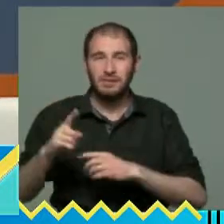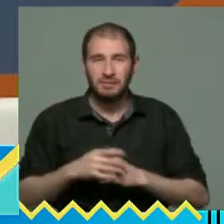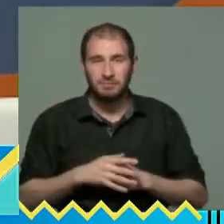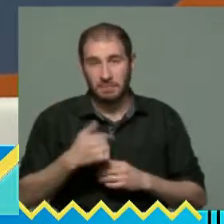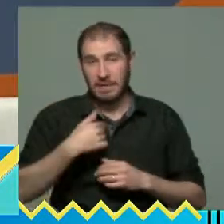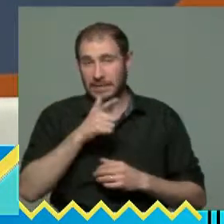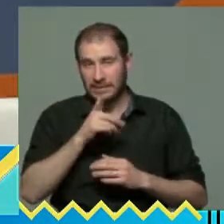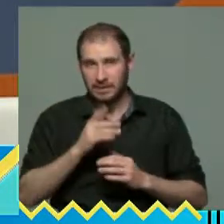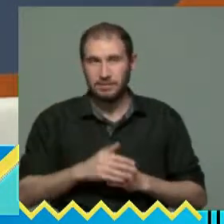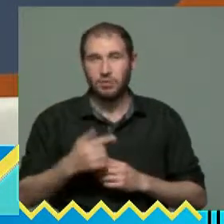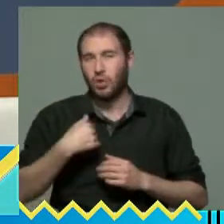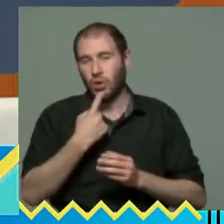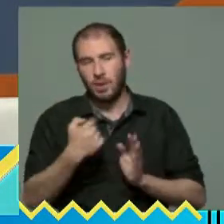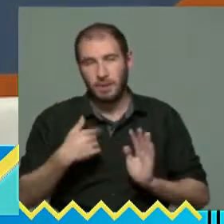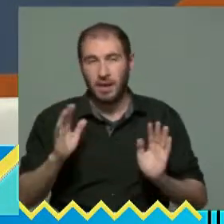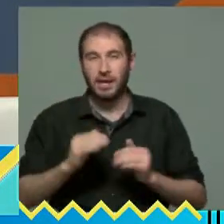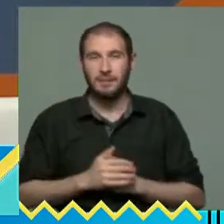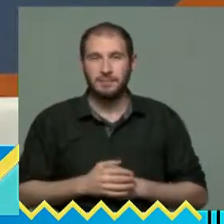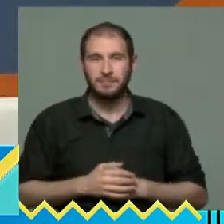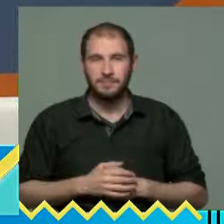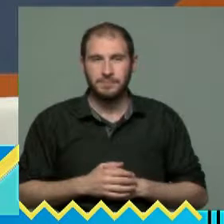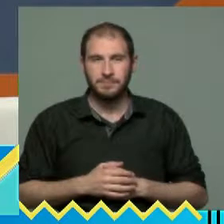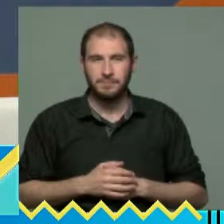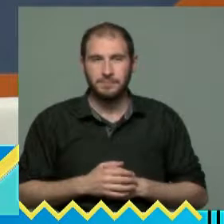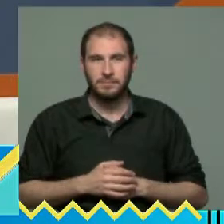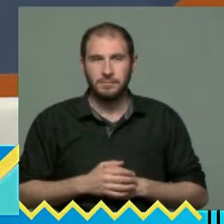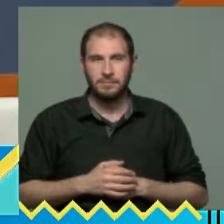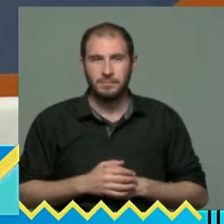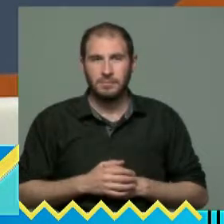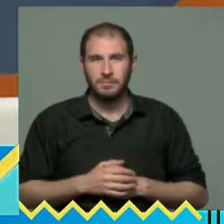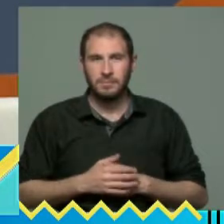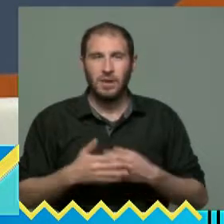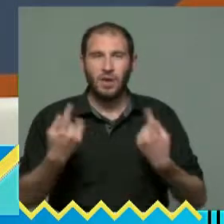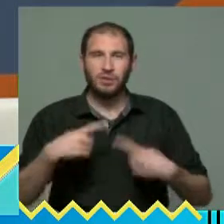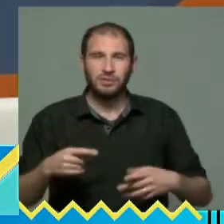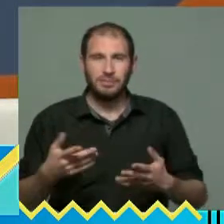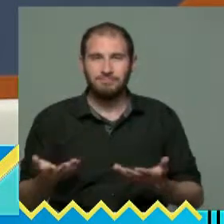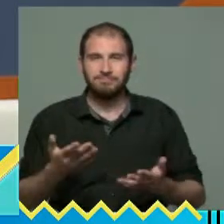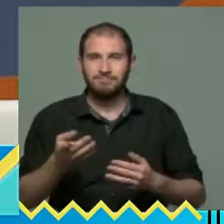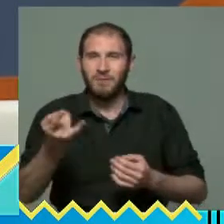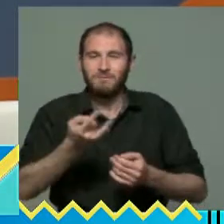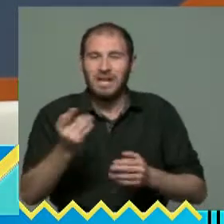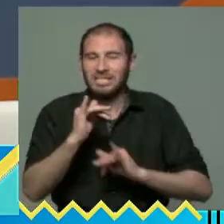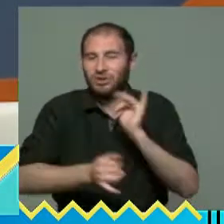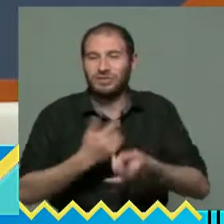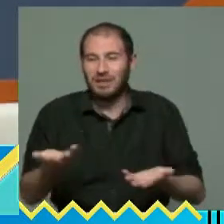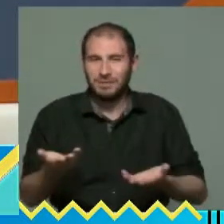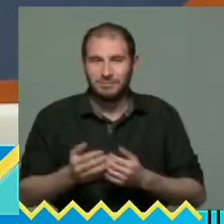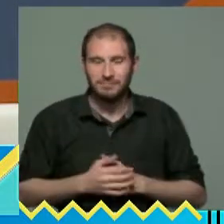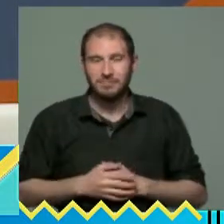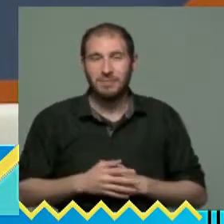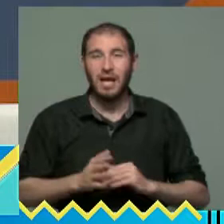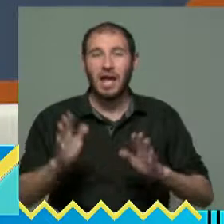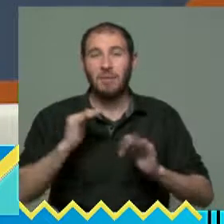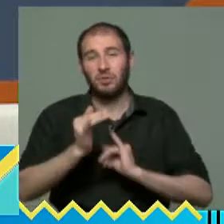creo yo. Es una especulación, eso no ocurrió, no. Es que prácticamente algo, digamos, ficticio plantearlo, pero uno lo puede